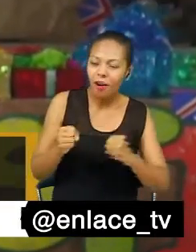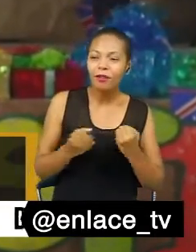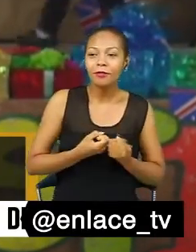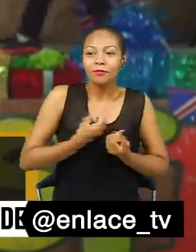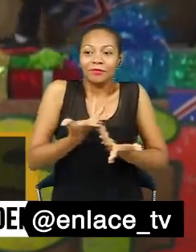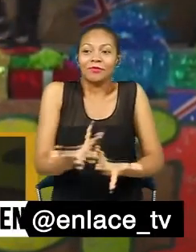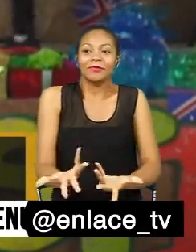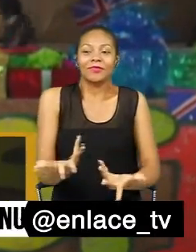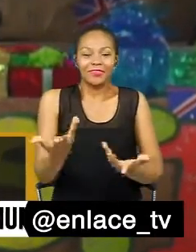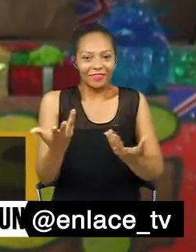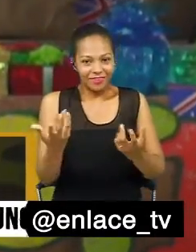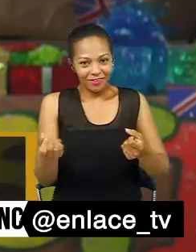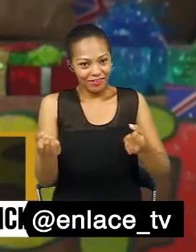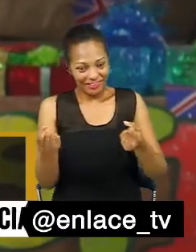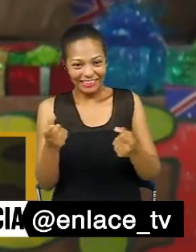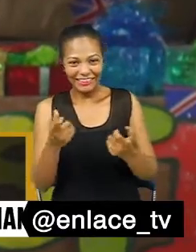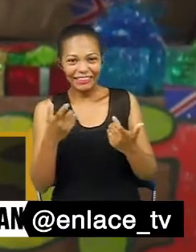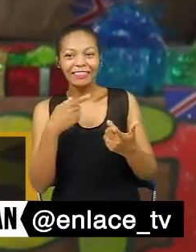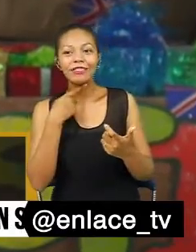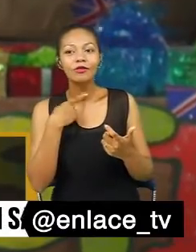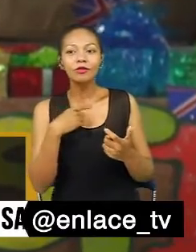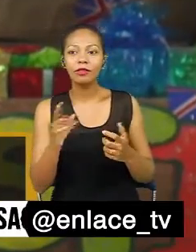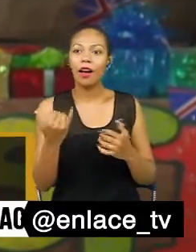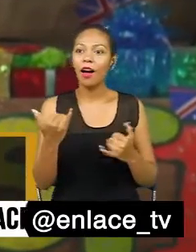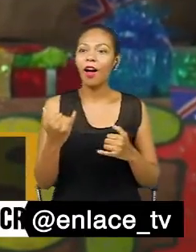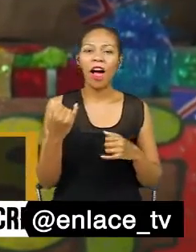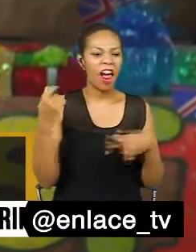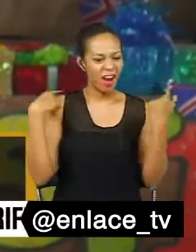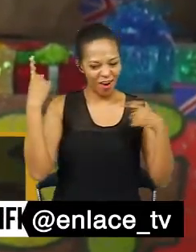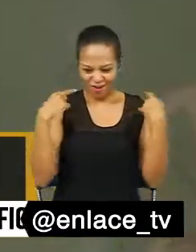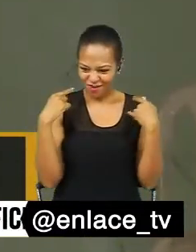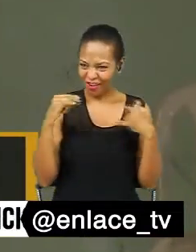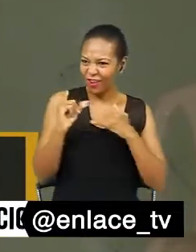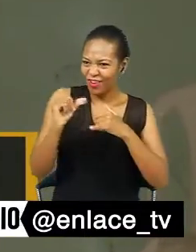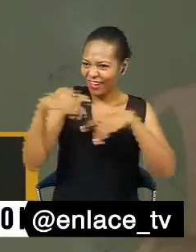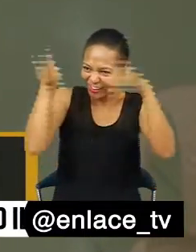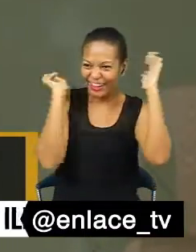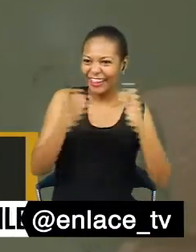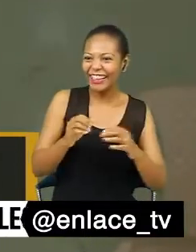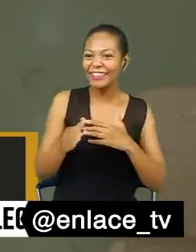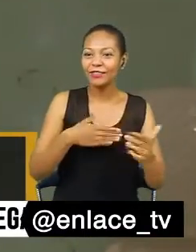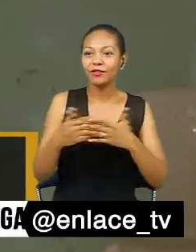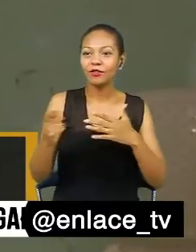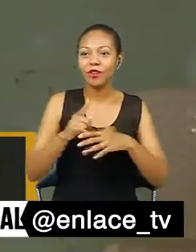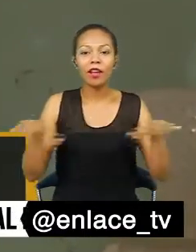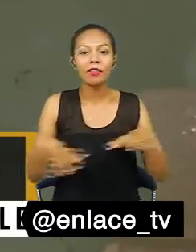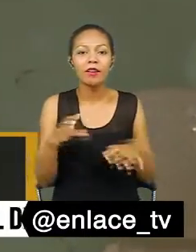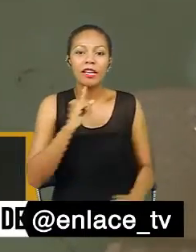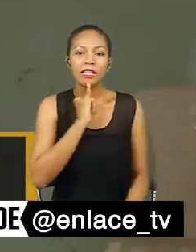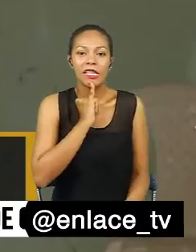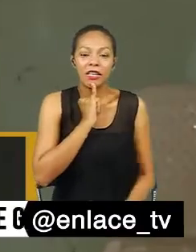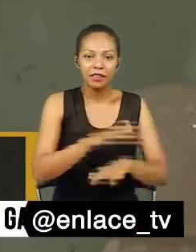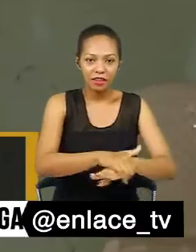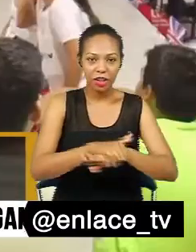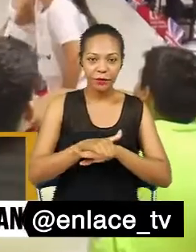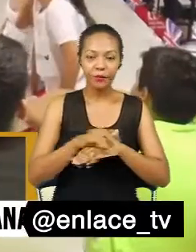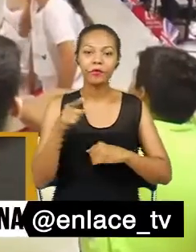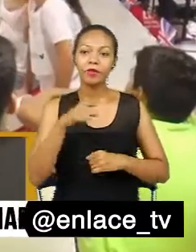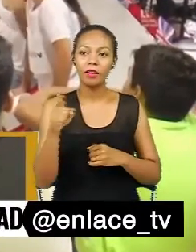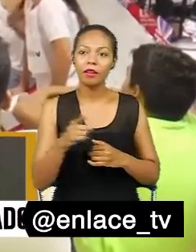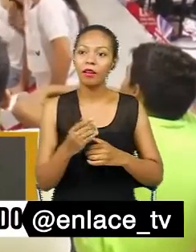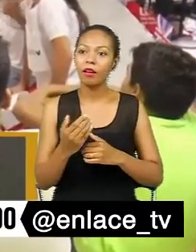su dedicación y, mejor dicho, me siguen en esta locura de empezar a hacer todo este tipo de actividades en inglés, porque ellos mismos están